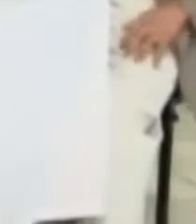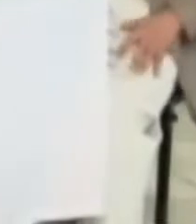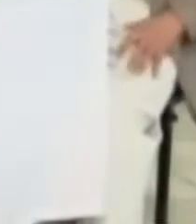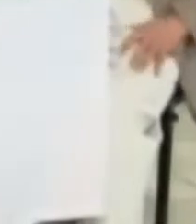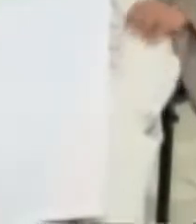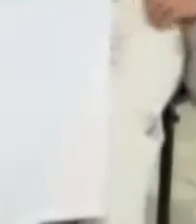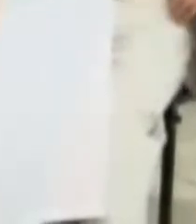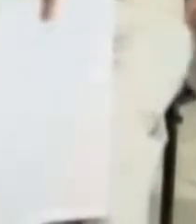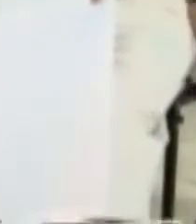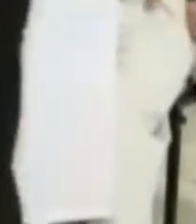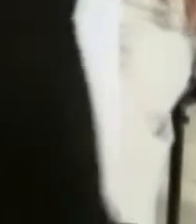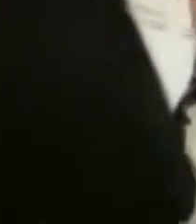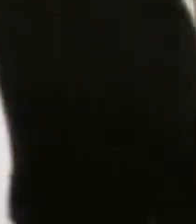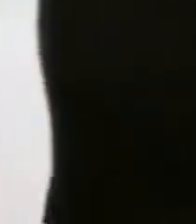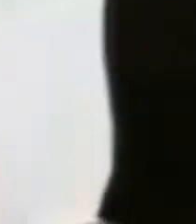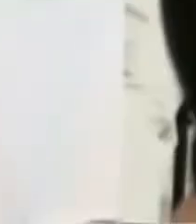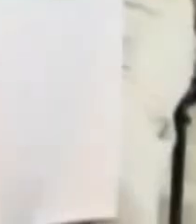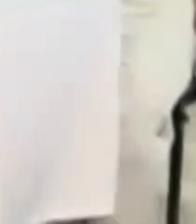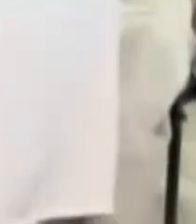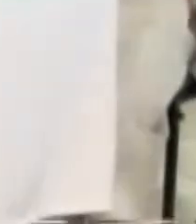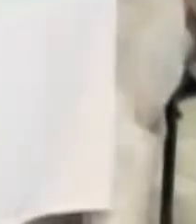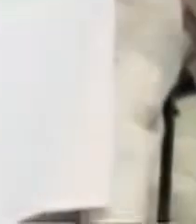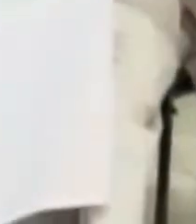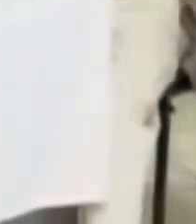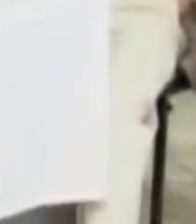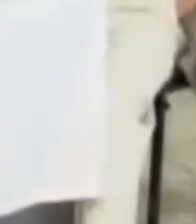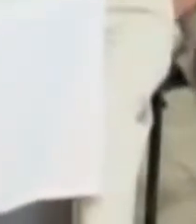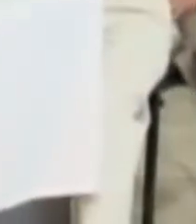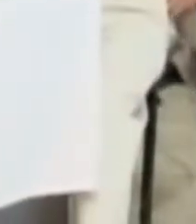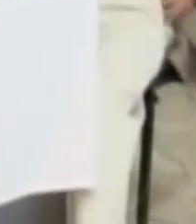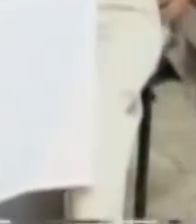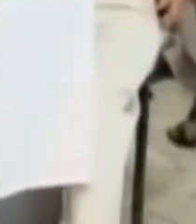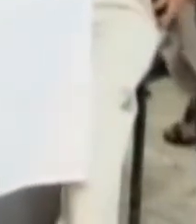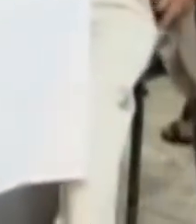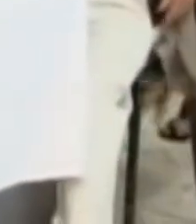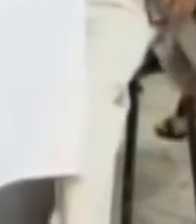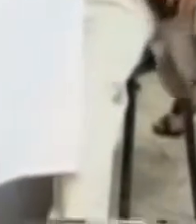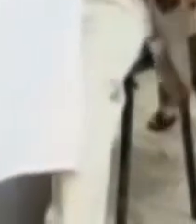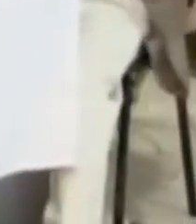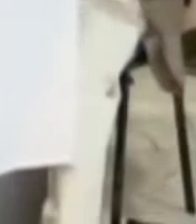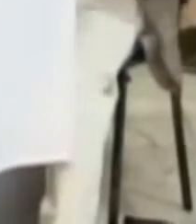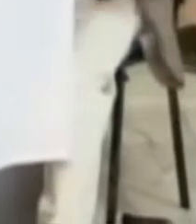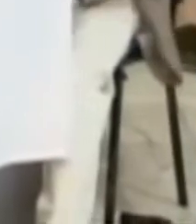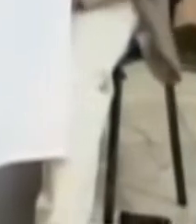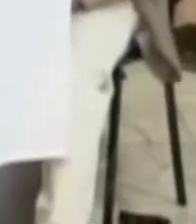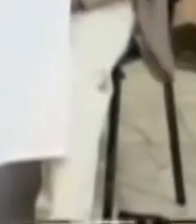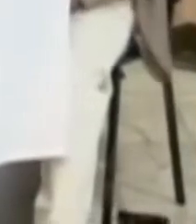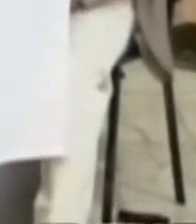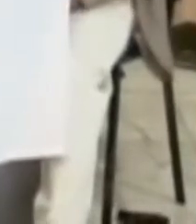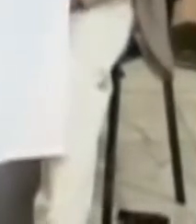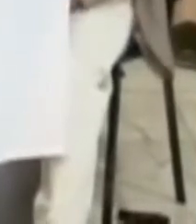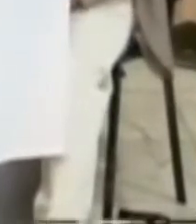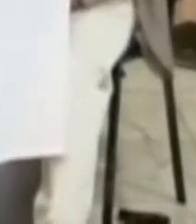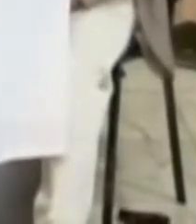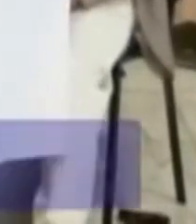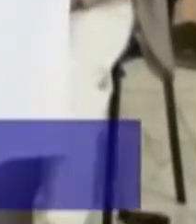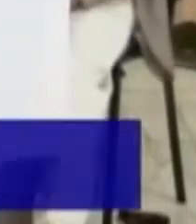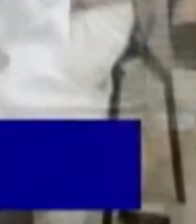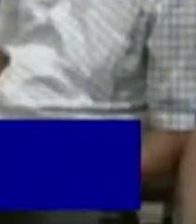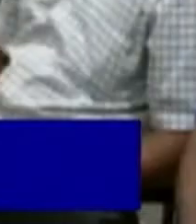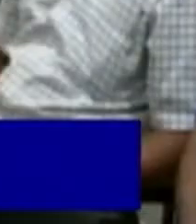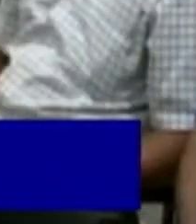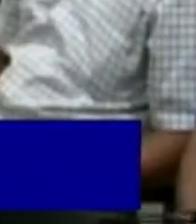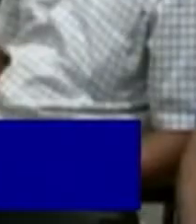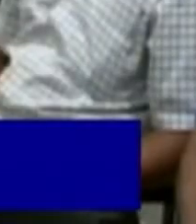Nacional y es importante saber que durante la administración del ingeniero René Núñez Téllez,